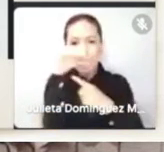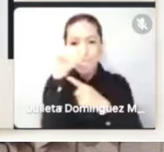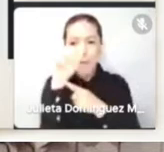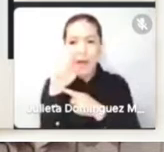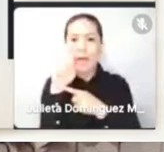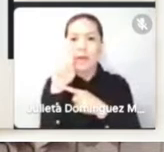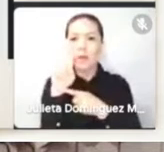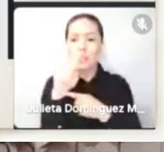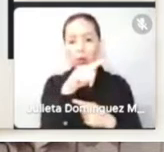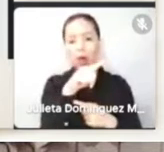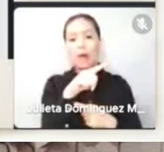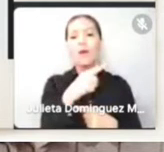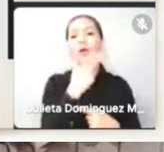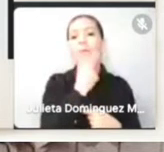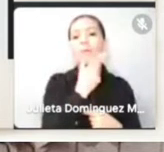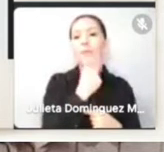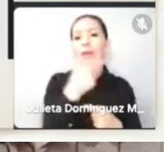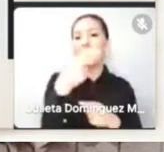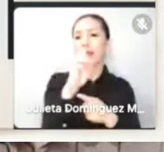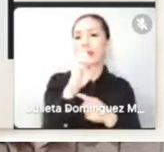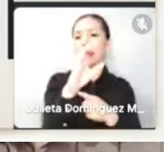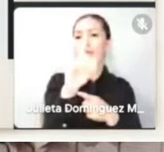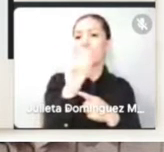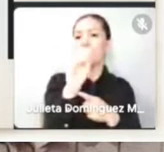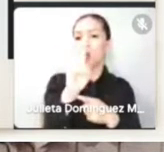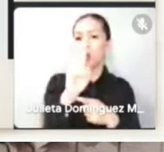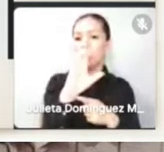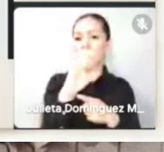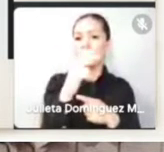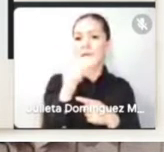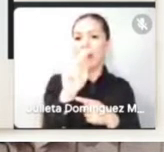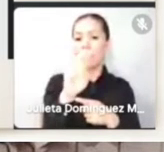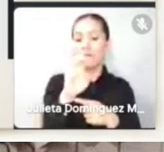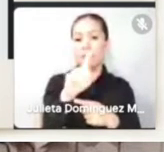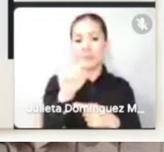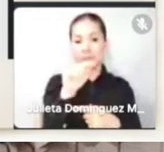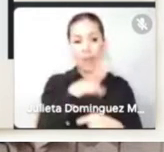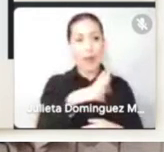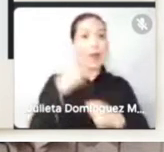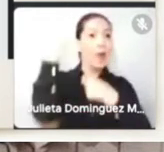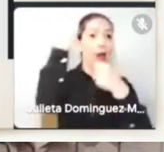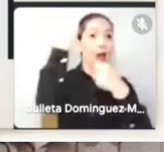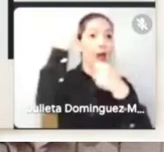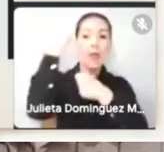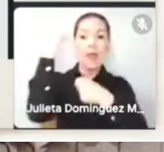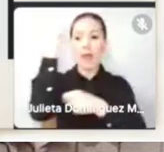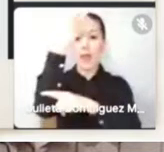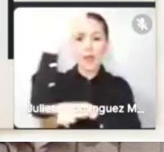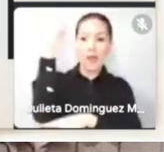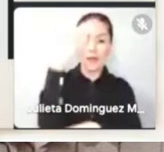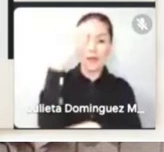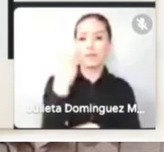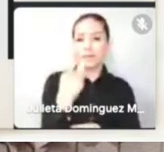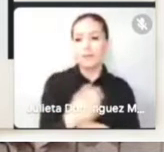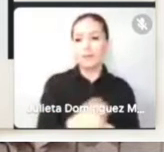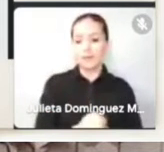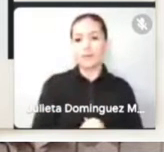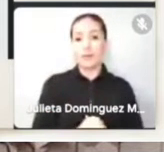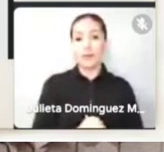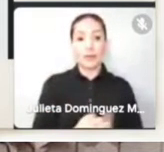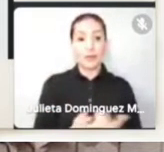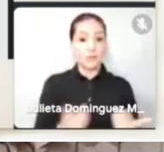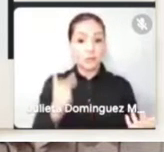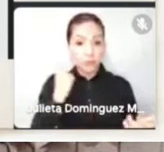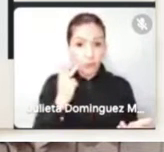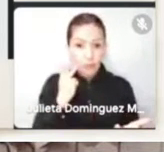Héctor Chávez, que apodan el Caramelo. Sobre este motivo de agravio, de la valoración conjunta del caudal